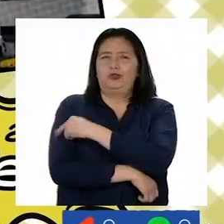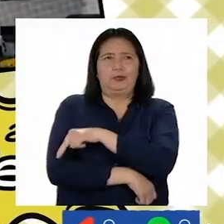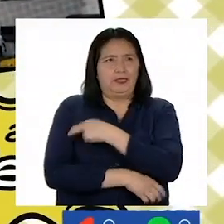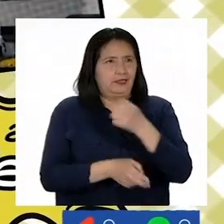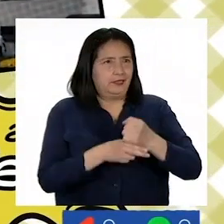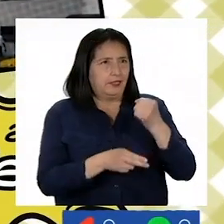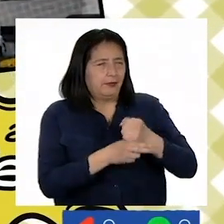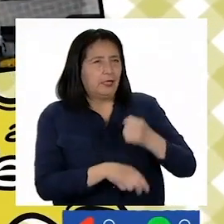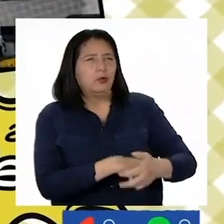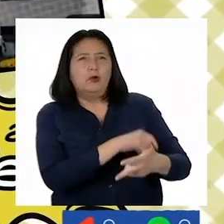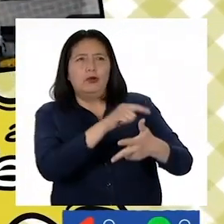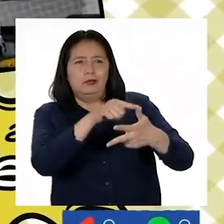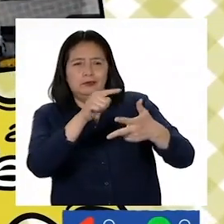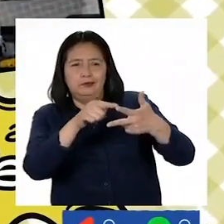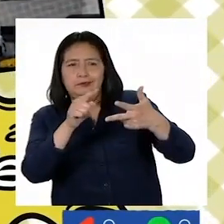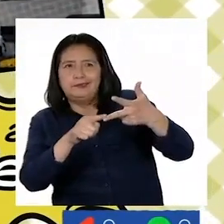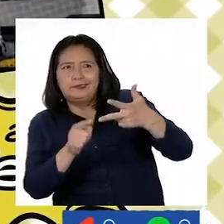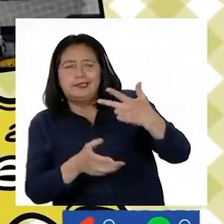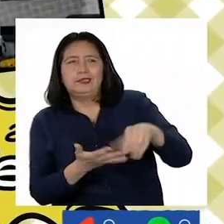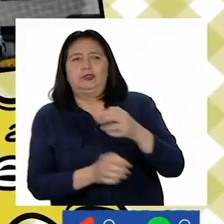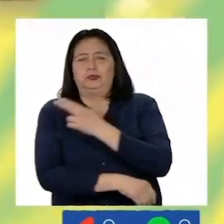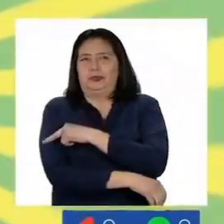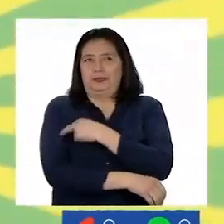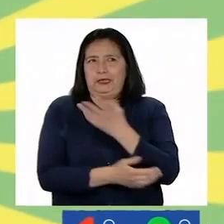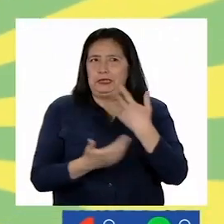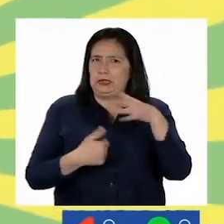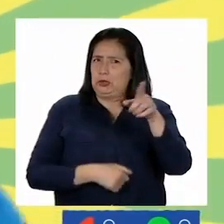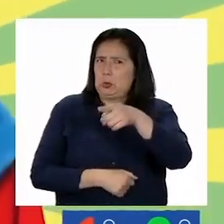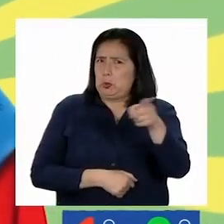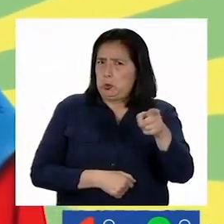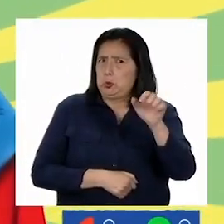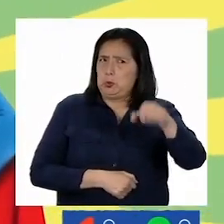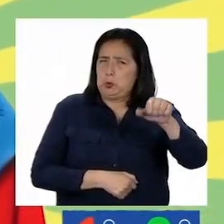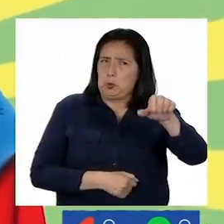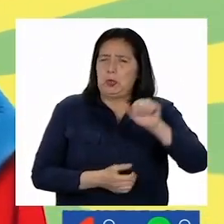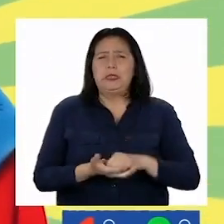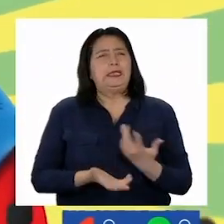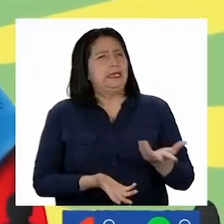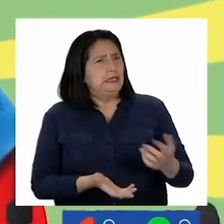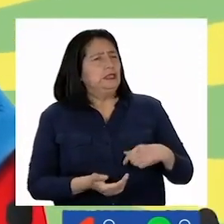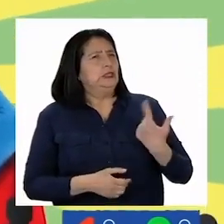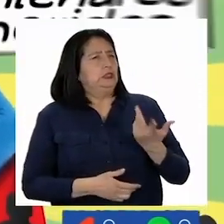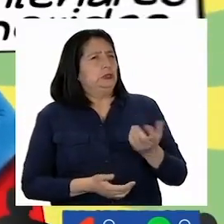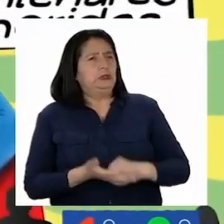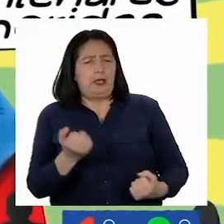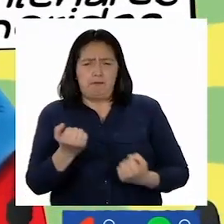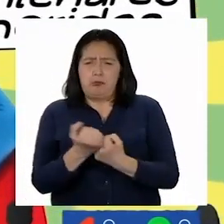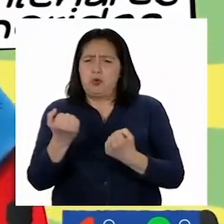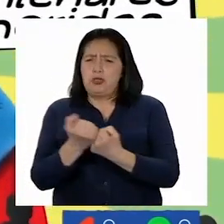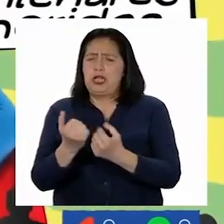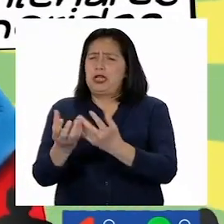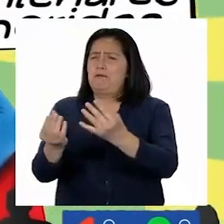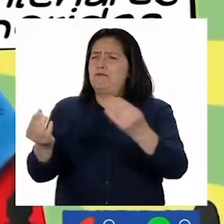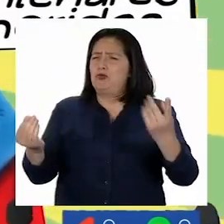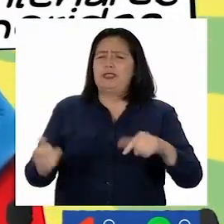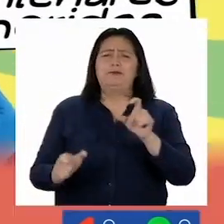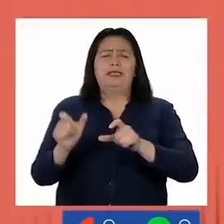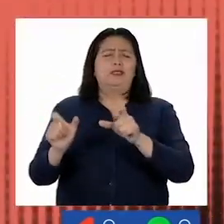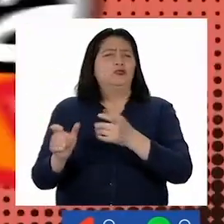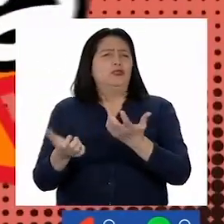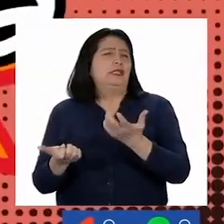de Mayo, la Maison de Santé y el Lazareto. Y ahí se vio la necesidad de asistir y apoyar a centenares de